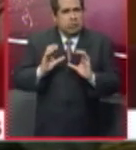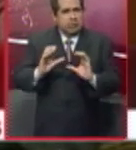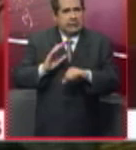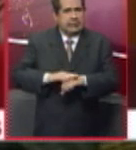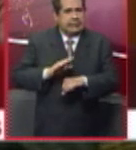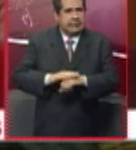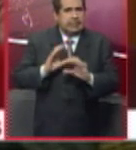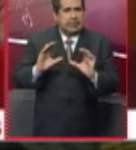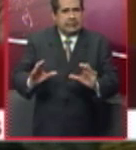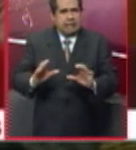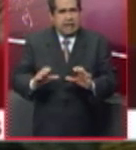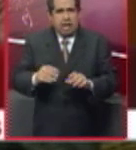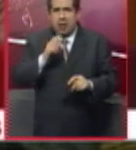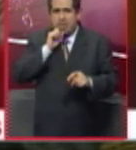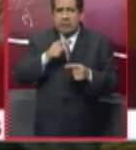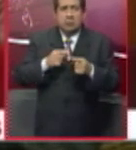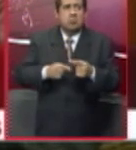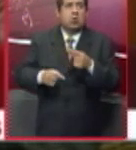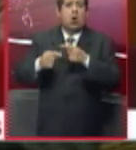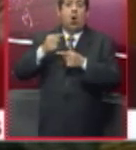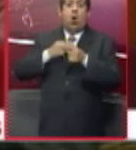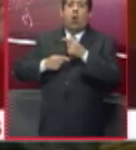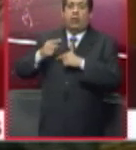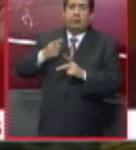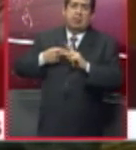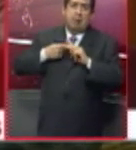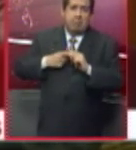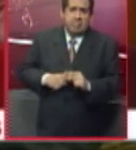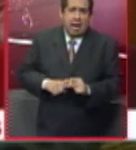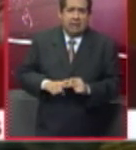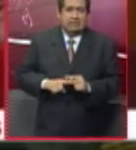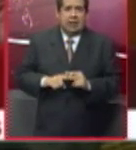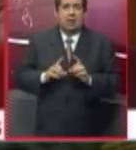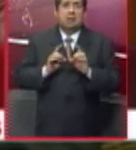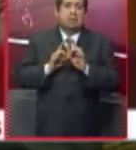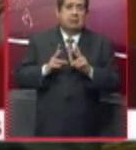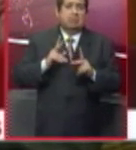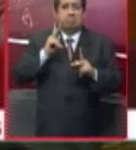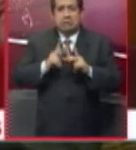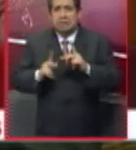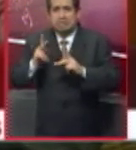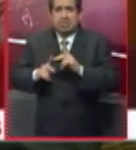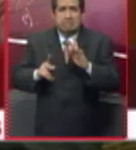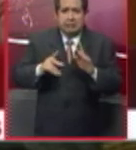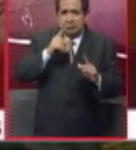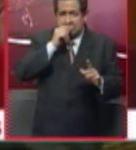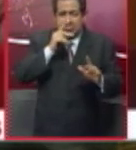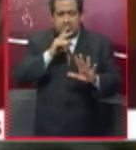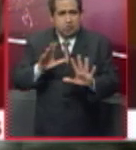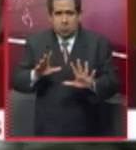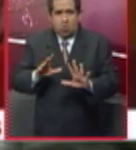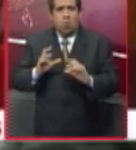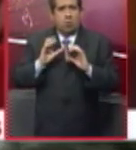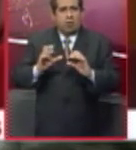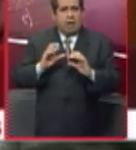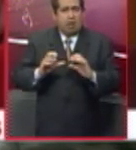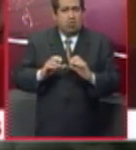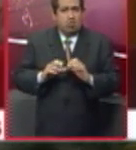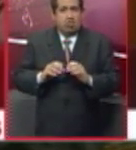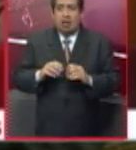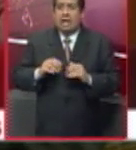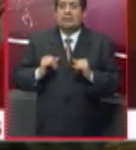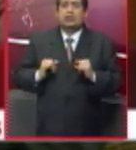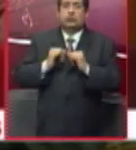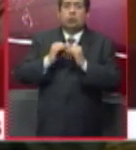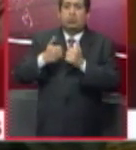y caigamos al final de la ruta exactamente en el mismo diagnóstico del que partimos, que era el